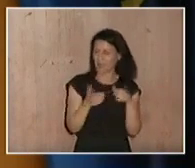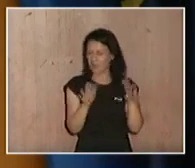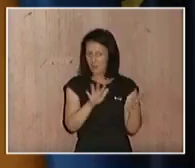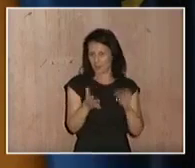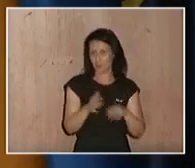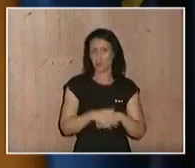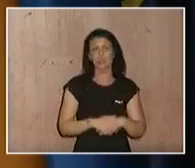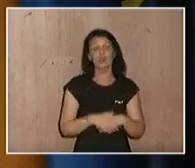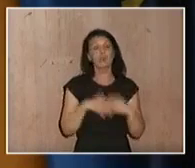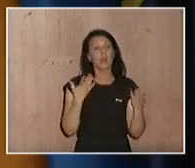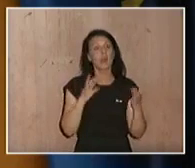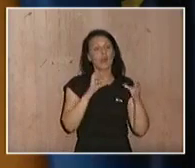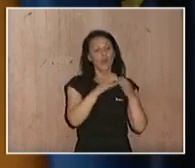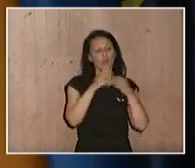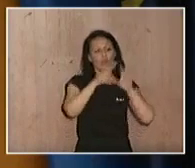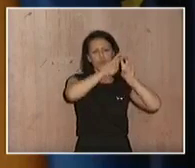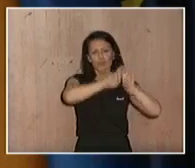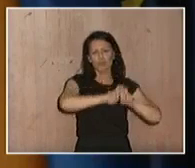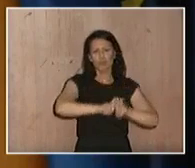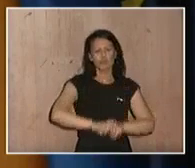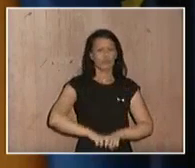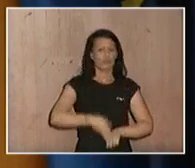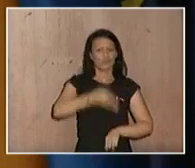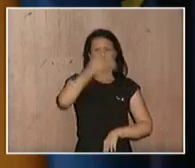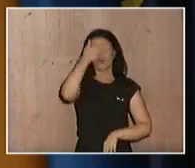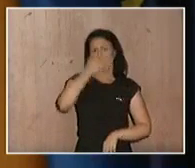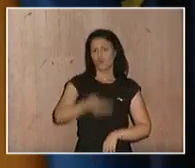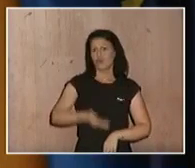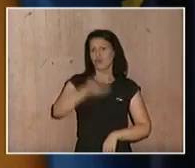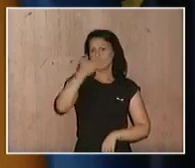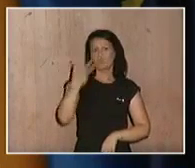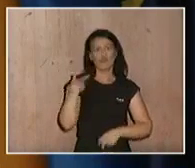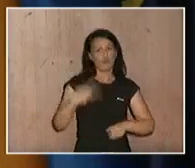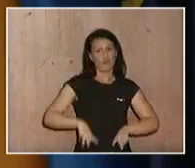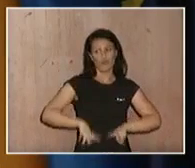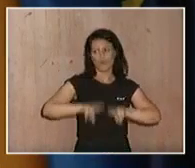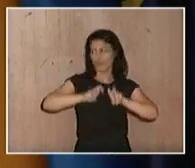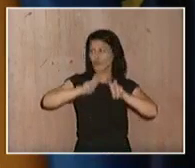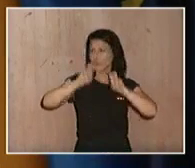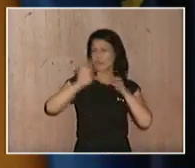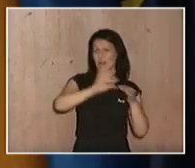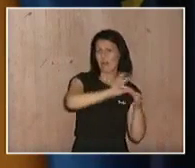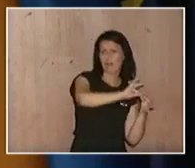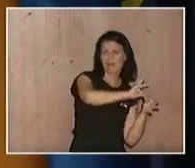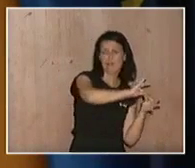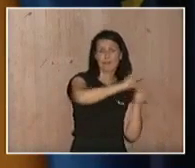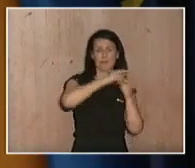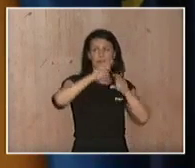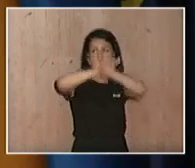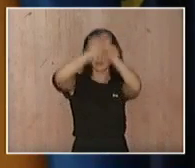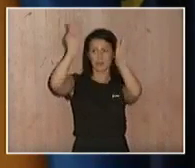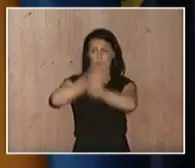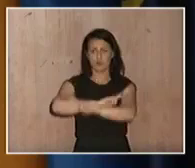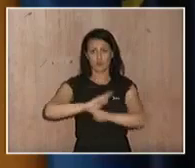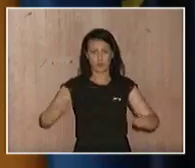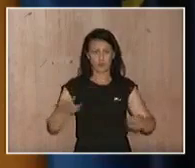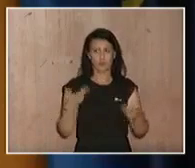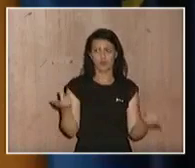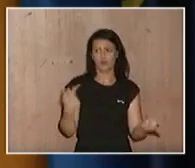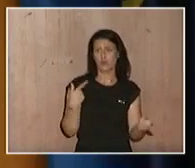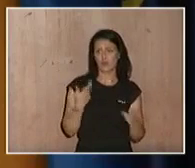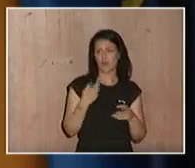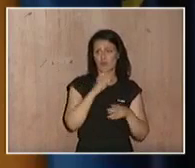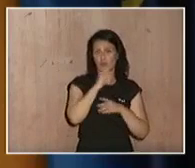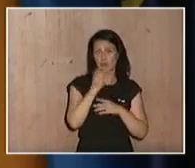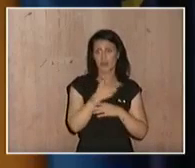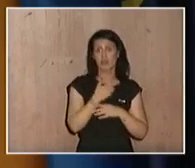por grupos de investigación muy punteros y con fuertes lazos de internacionalización, como el de Fundamentos del